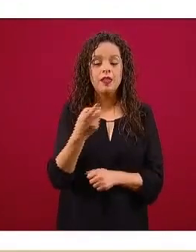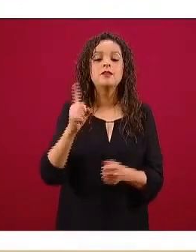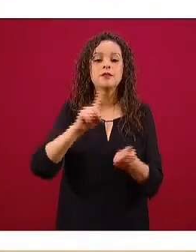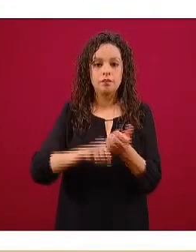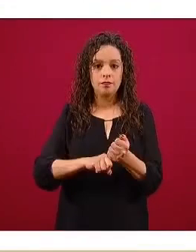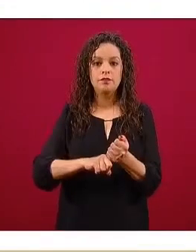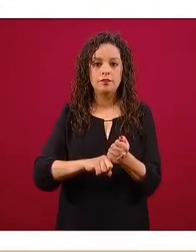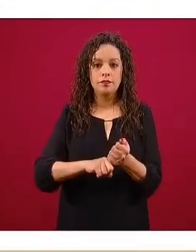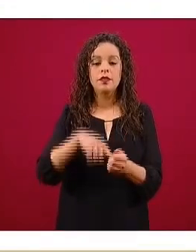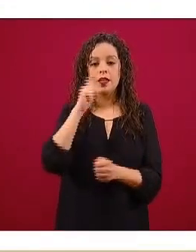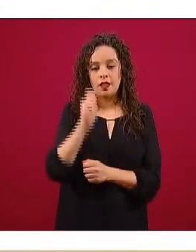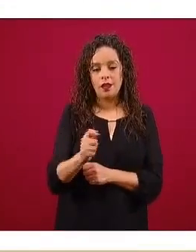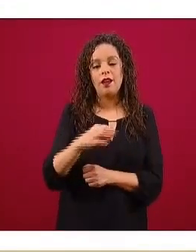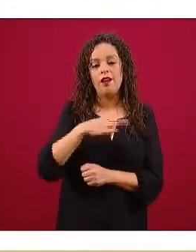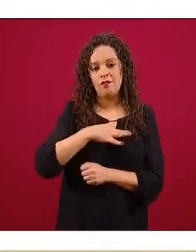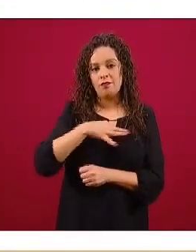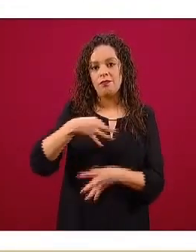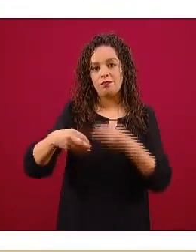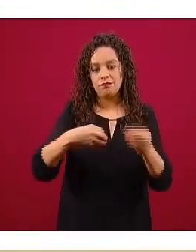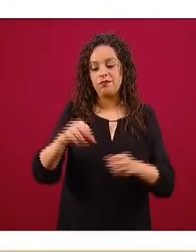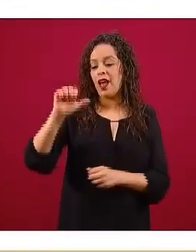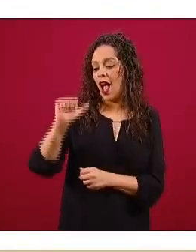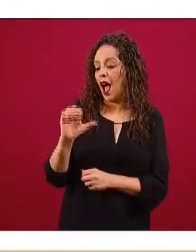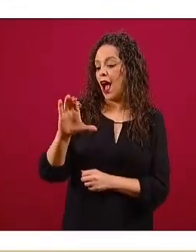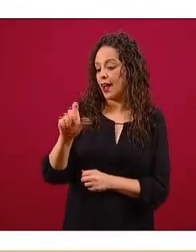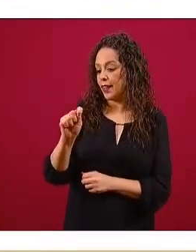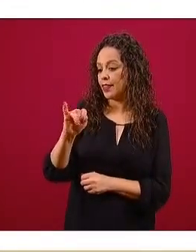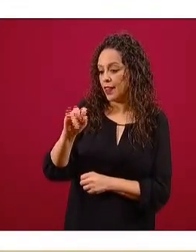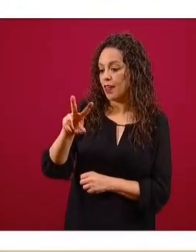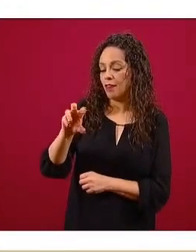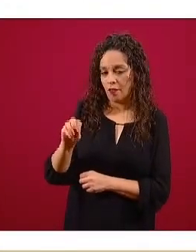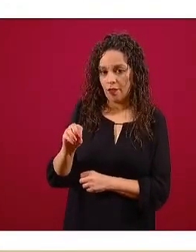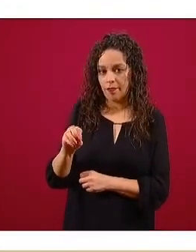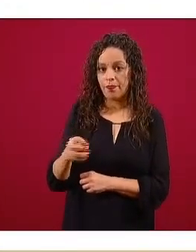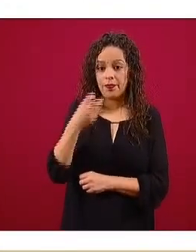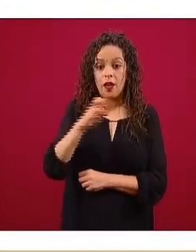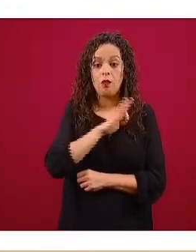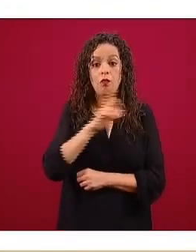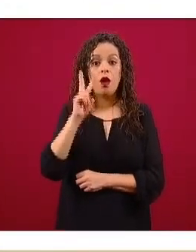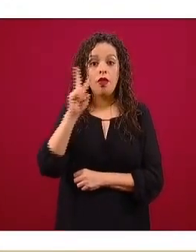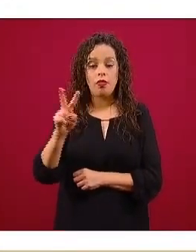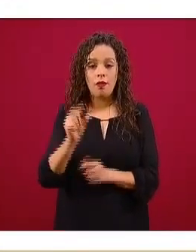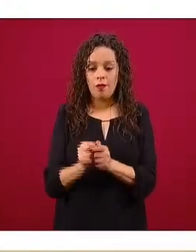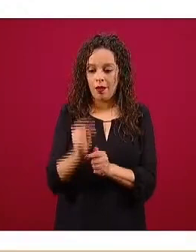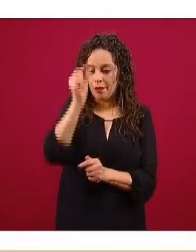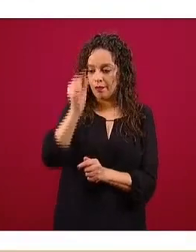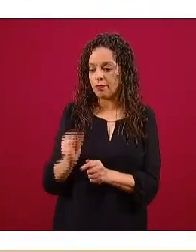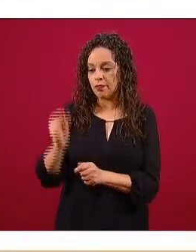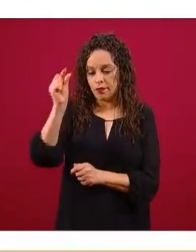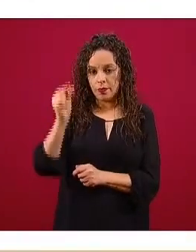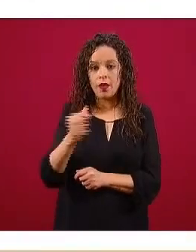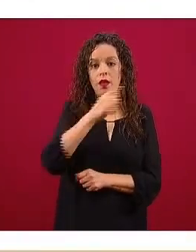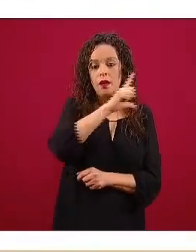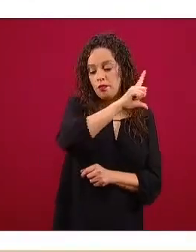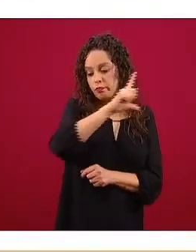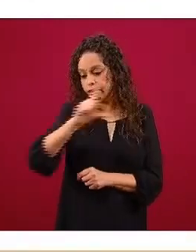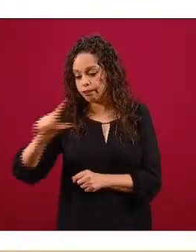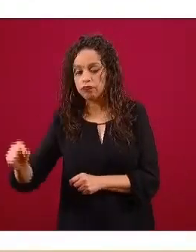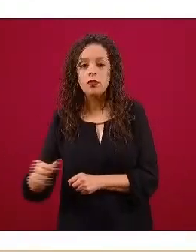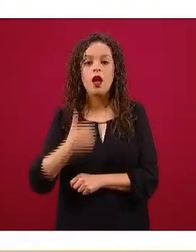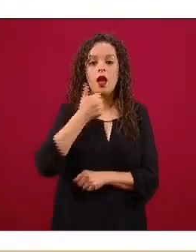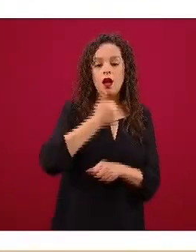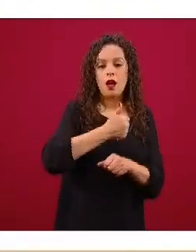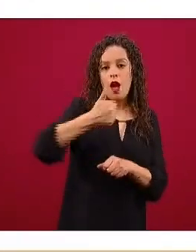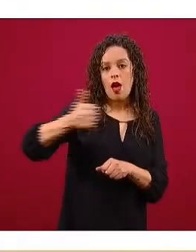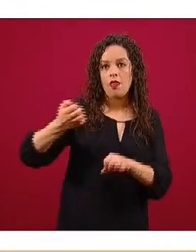la epidemia activa. Y en la gráfica los vamos a ver distribuidos a ambos grupos por entidad federativa y en donde además